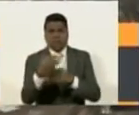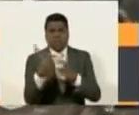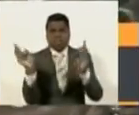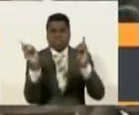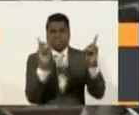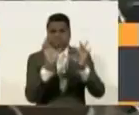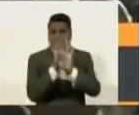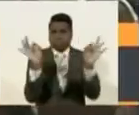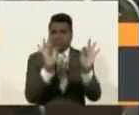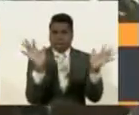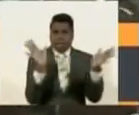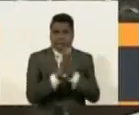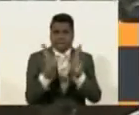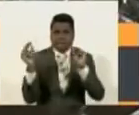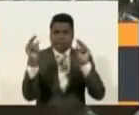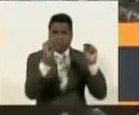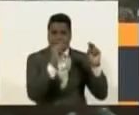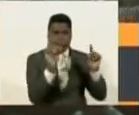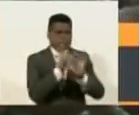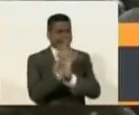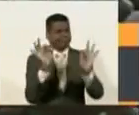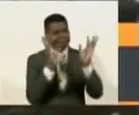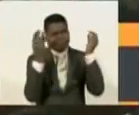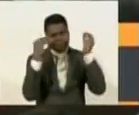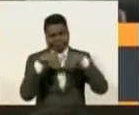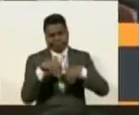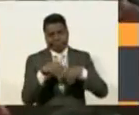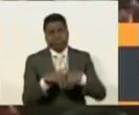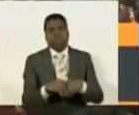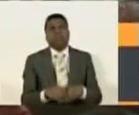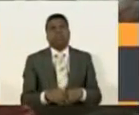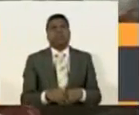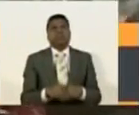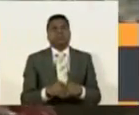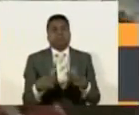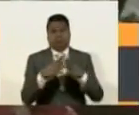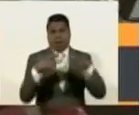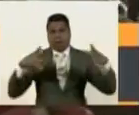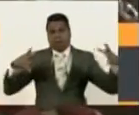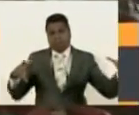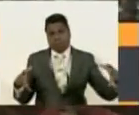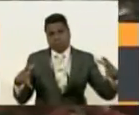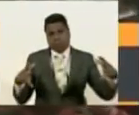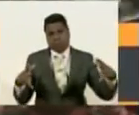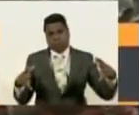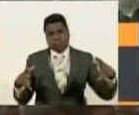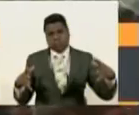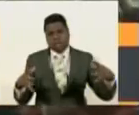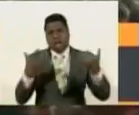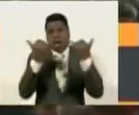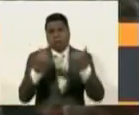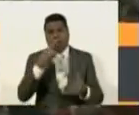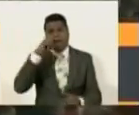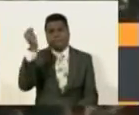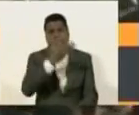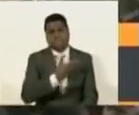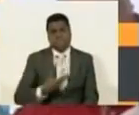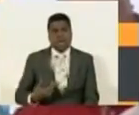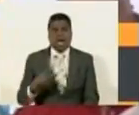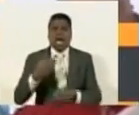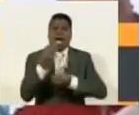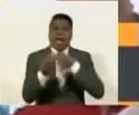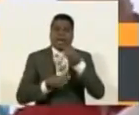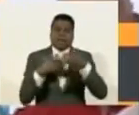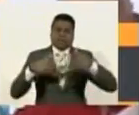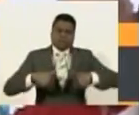Y en su amplitud todavía el compañero Nicolás Maduro ha hecho un